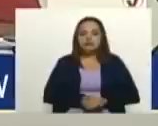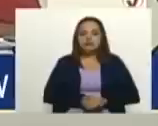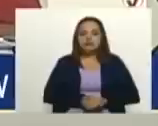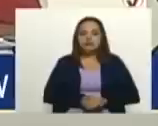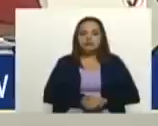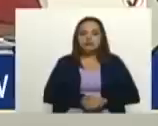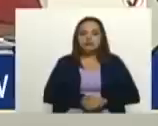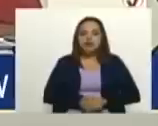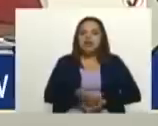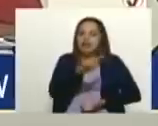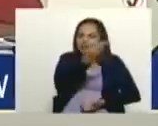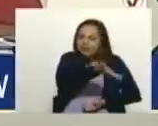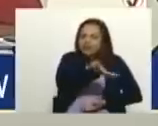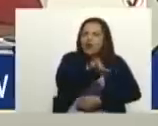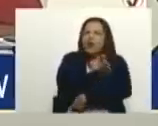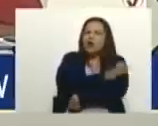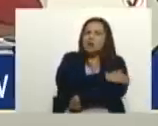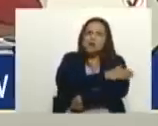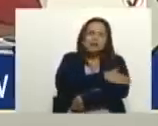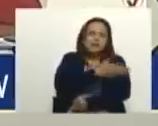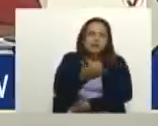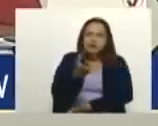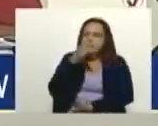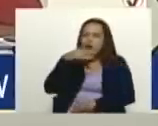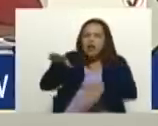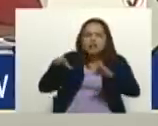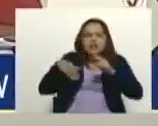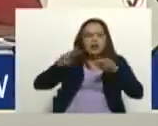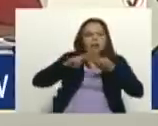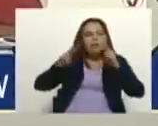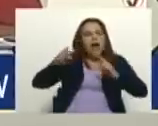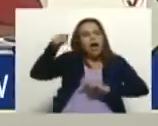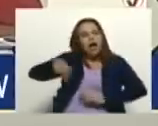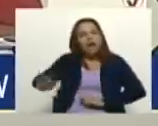Es esa oposición que se ha negado a la paz de este país.